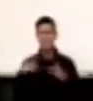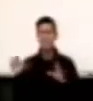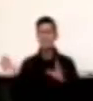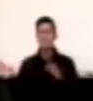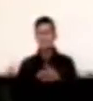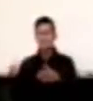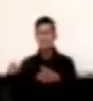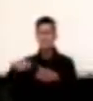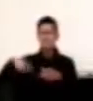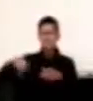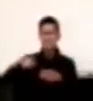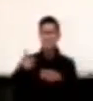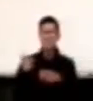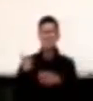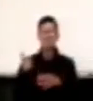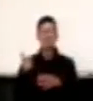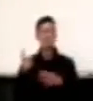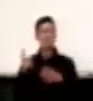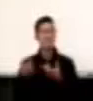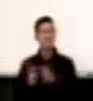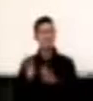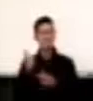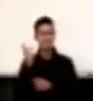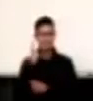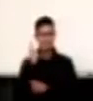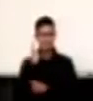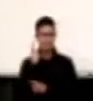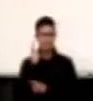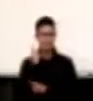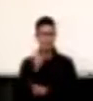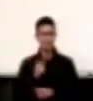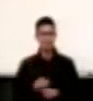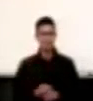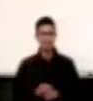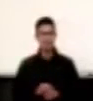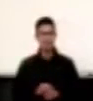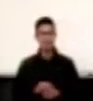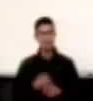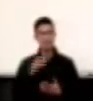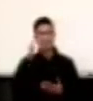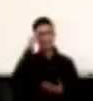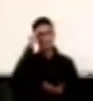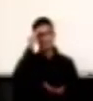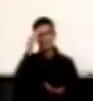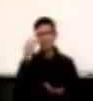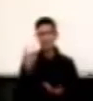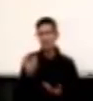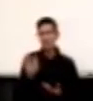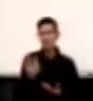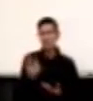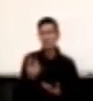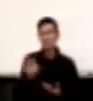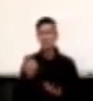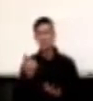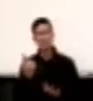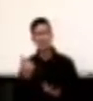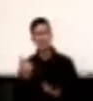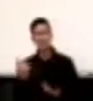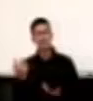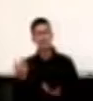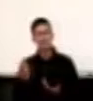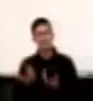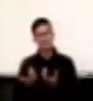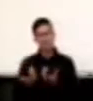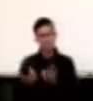partidos políticos, ¿no? Porque al final de cuentas no podemos hablar de un ente etéreo, un ente inanimado, considera si es un partido político, pues